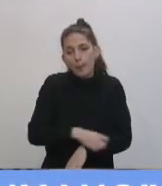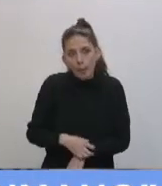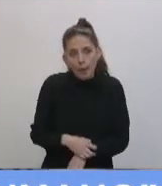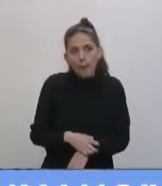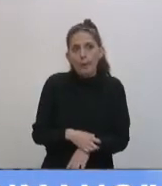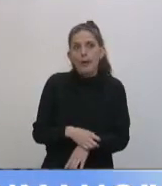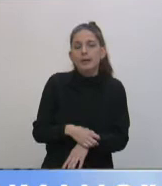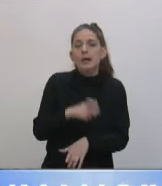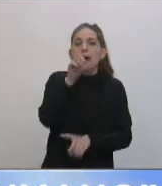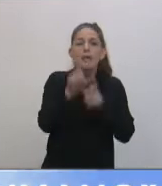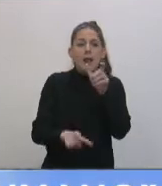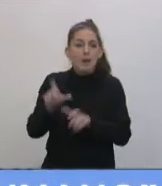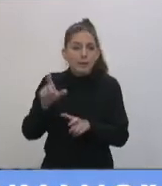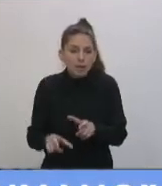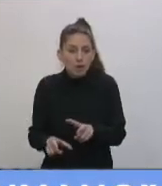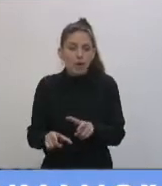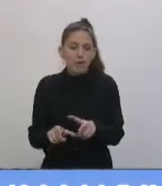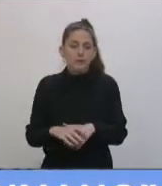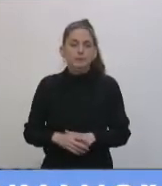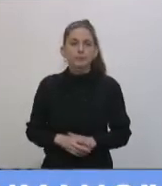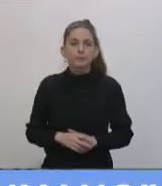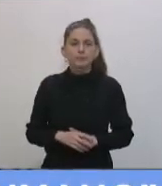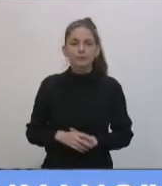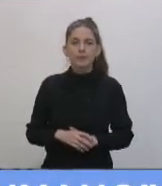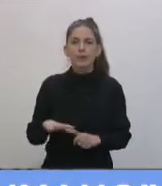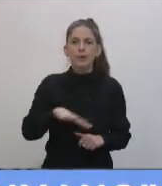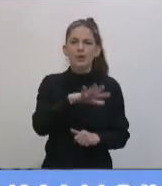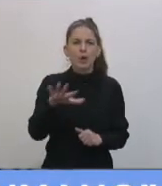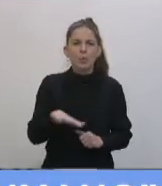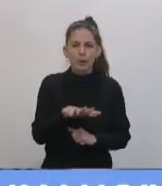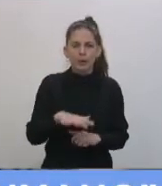los habitantes y de las economías regionales.